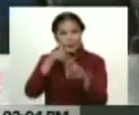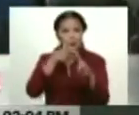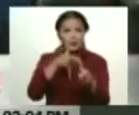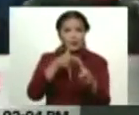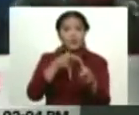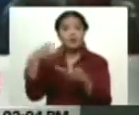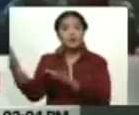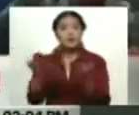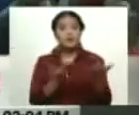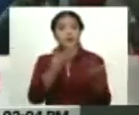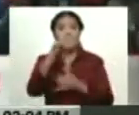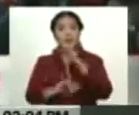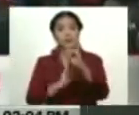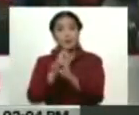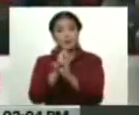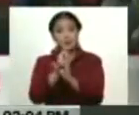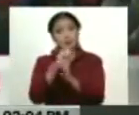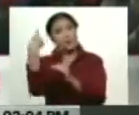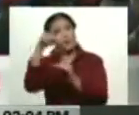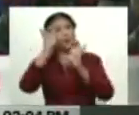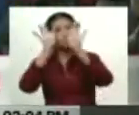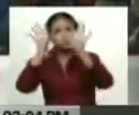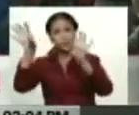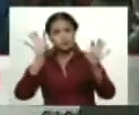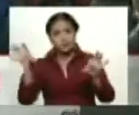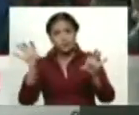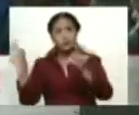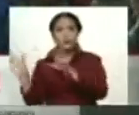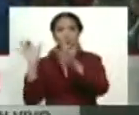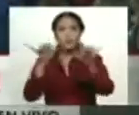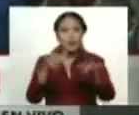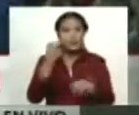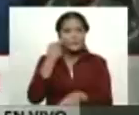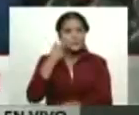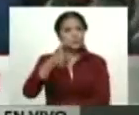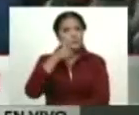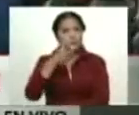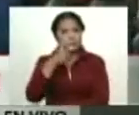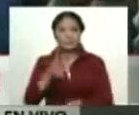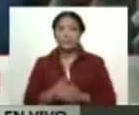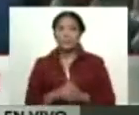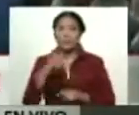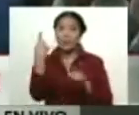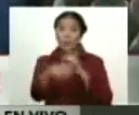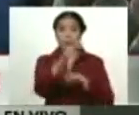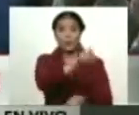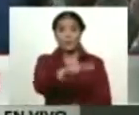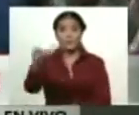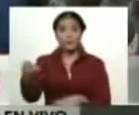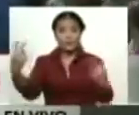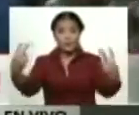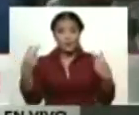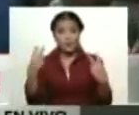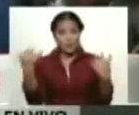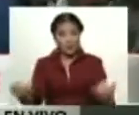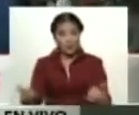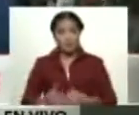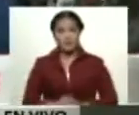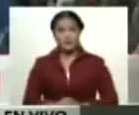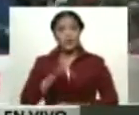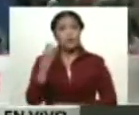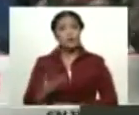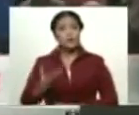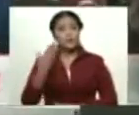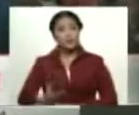invitados internacionales que han tenido la oportunidad de venir a este lugar. Para las personas que nos están sintonizando a esta hora, es importante